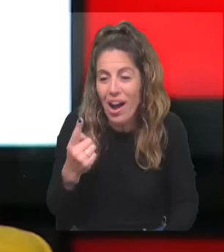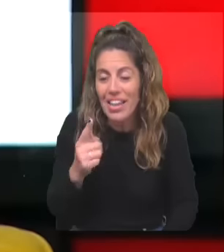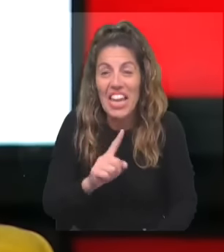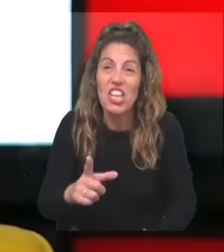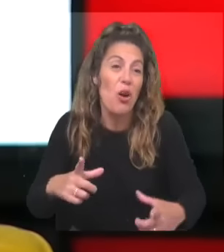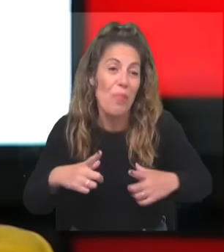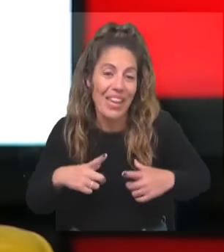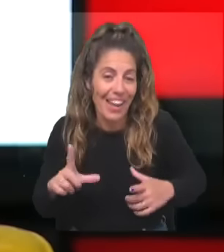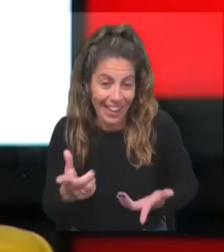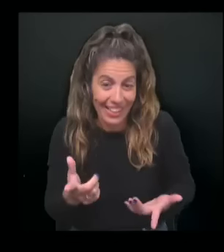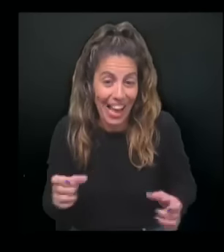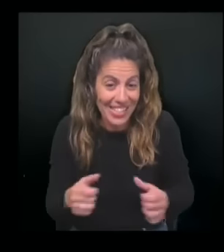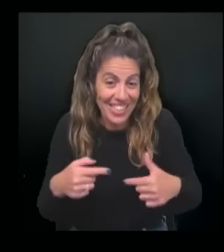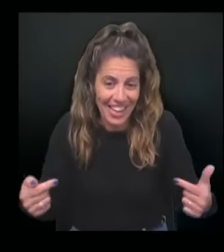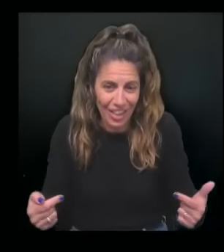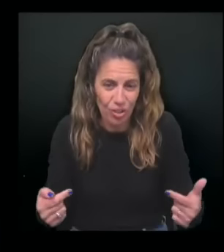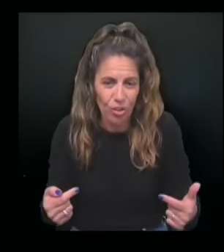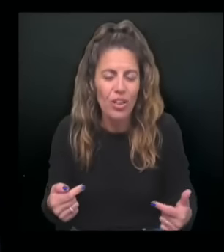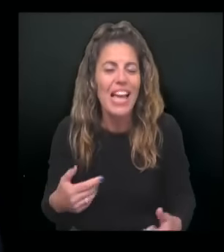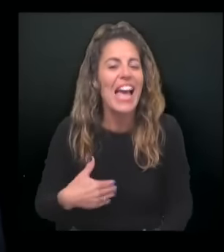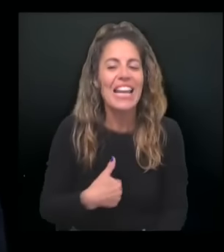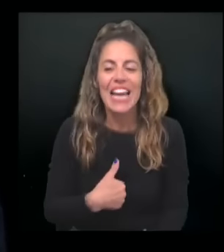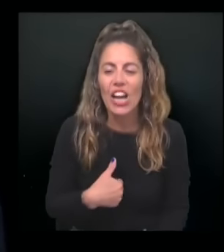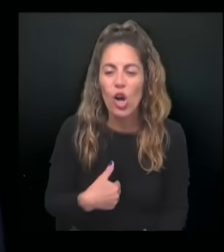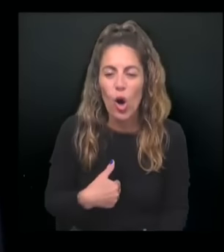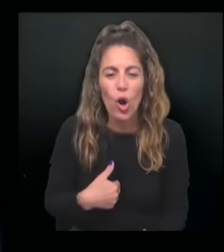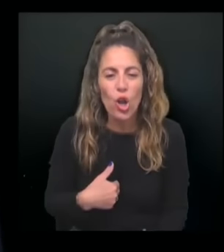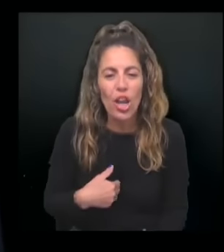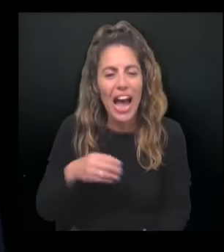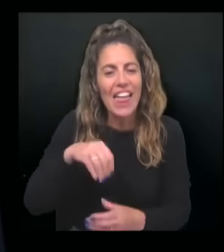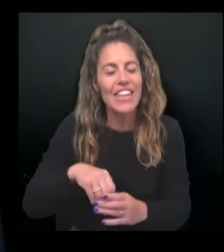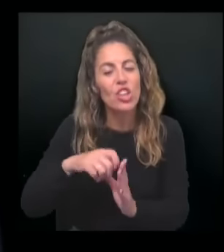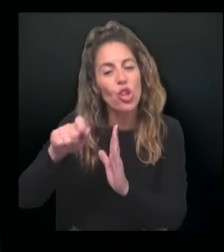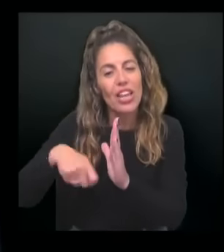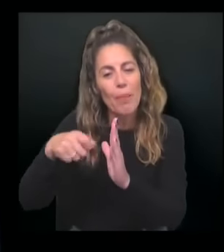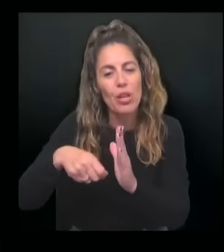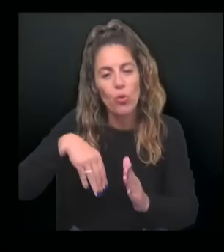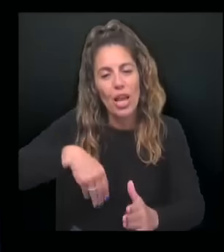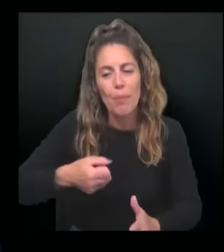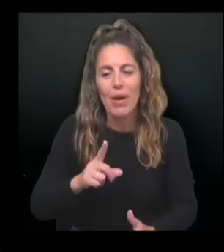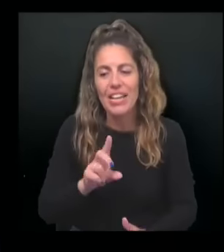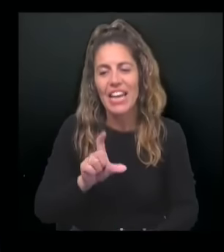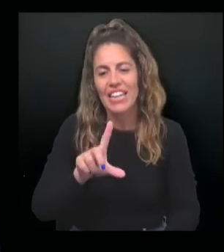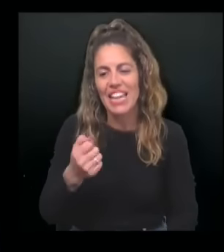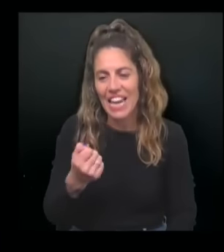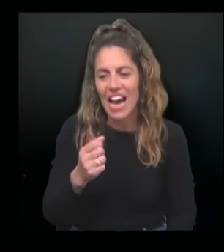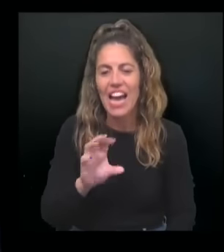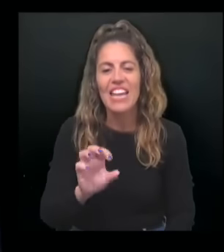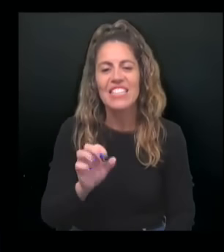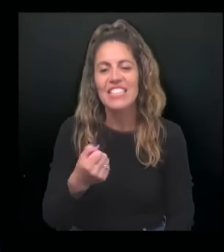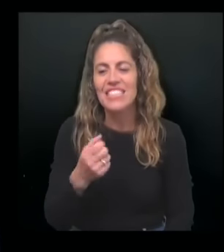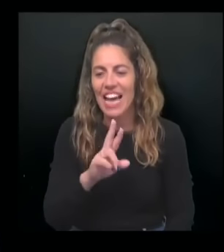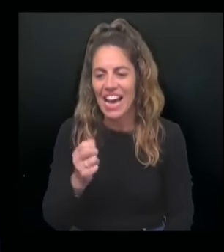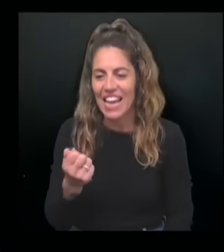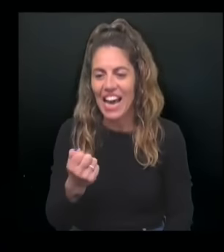Exactamente. ¿Qué papel cumplen en la película Marianela y Sara?